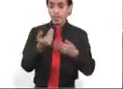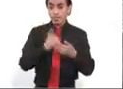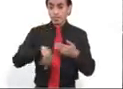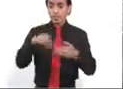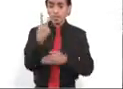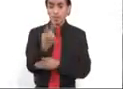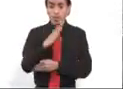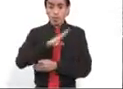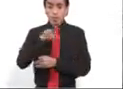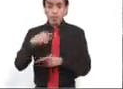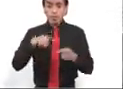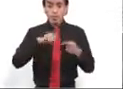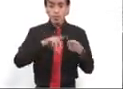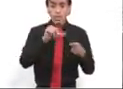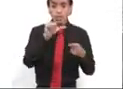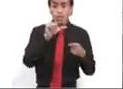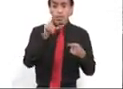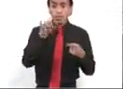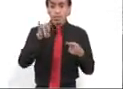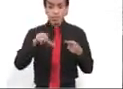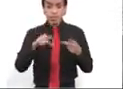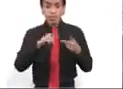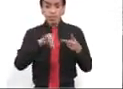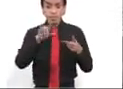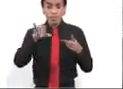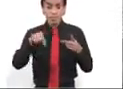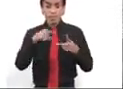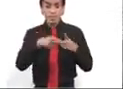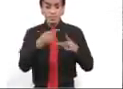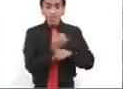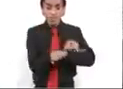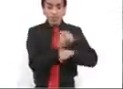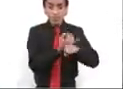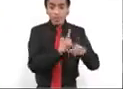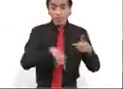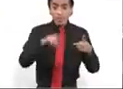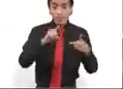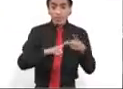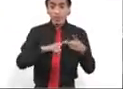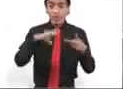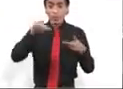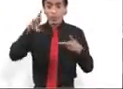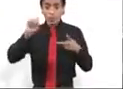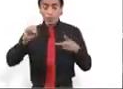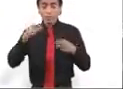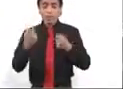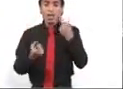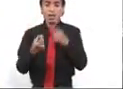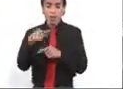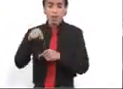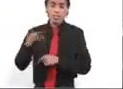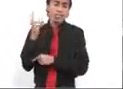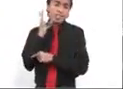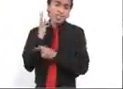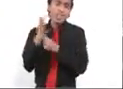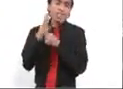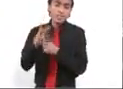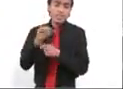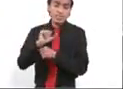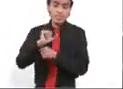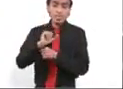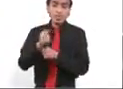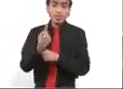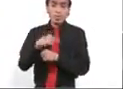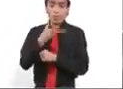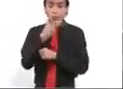joven Ariadna y Lidia, una encontrada en Iztapalapa y la otra en Morelos? Ya la Fiscalía de Morelos habla del caso de Ariadna, que no fue un